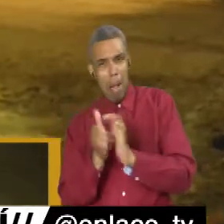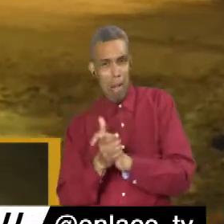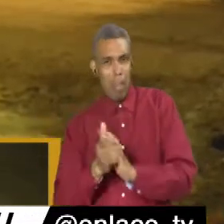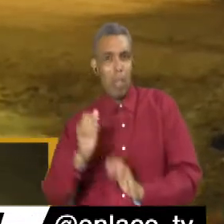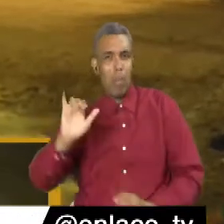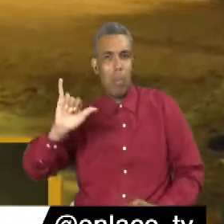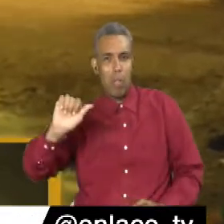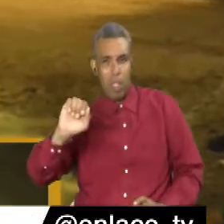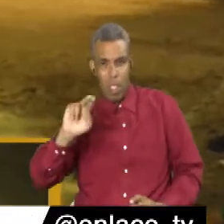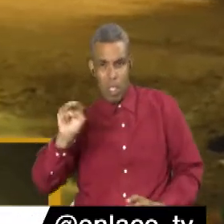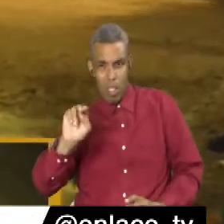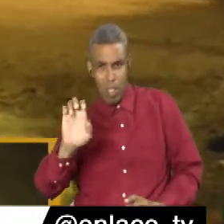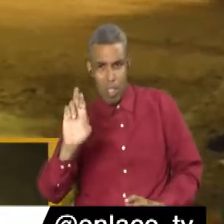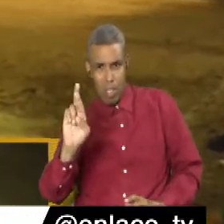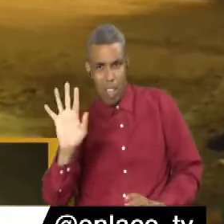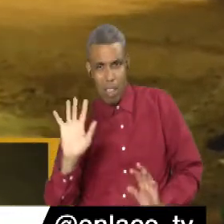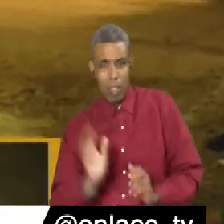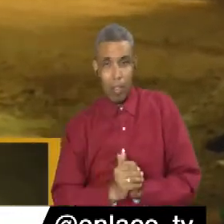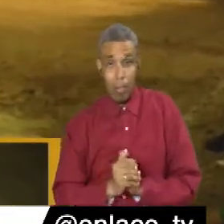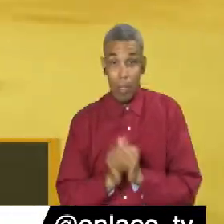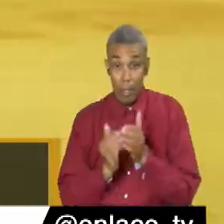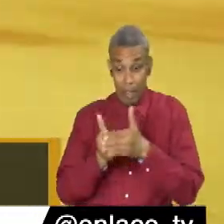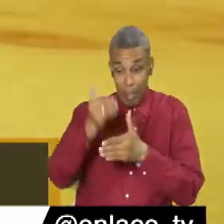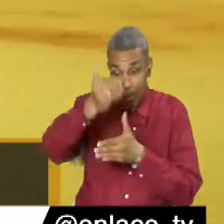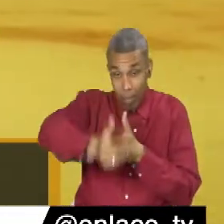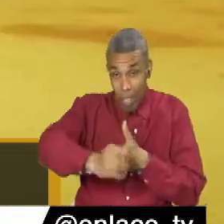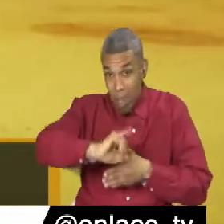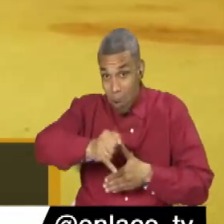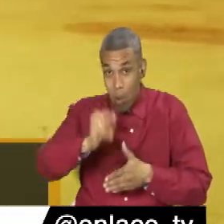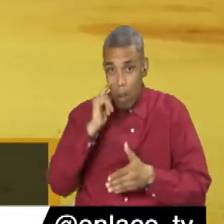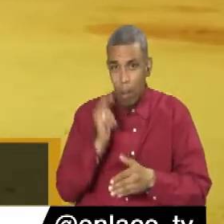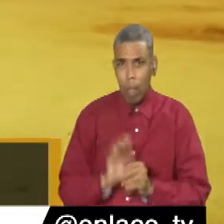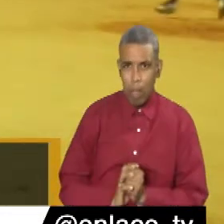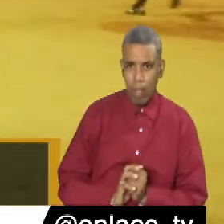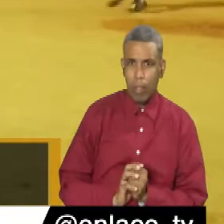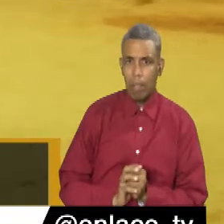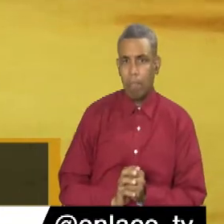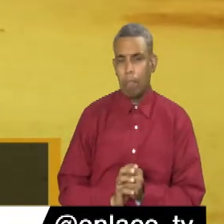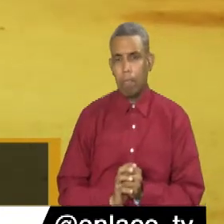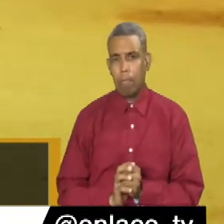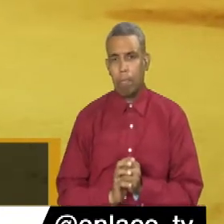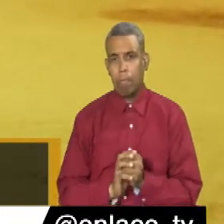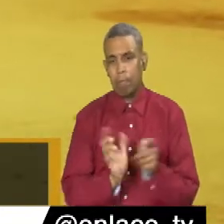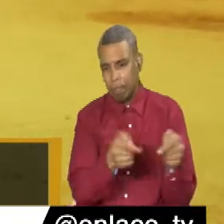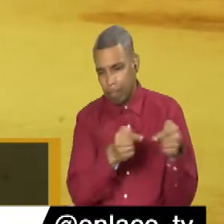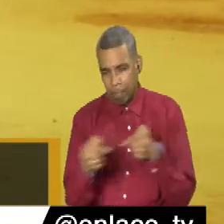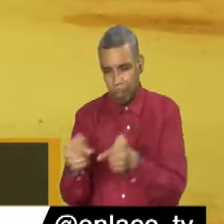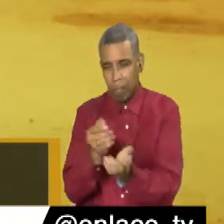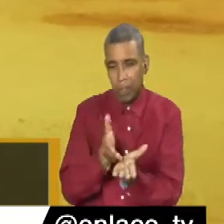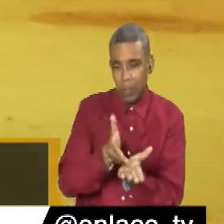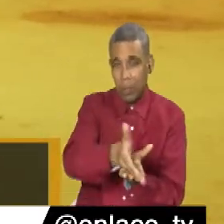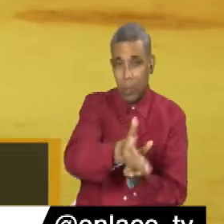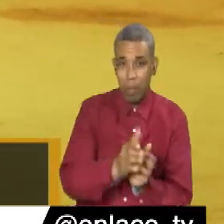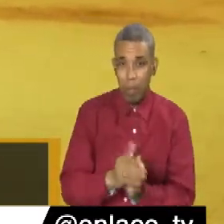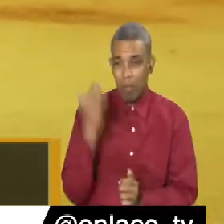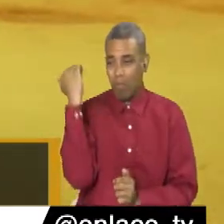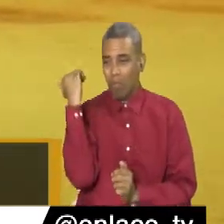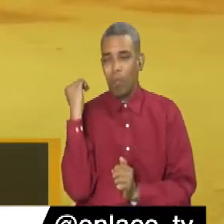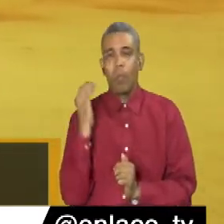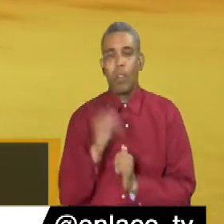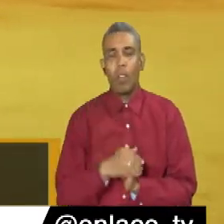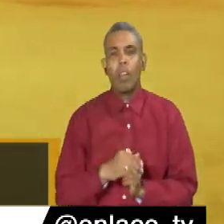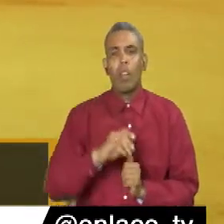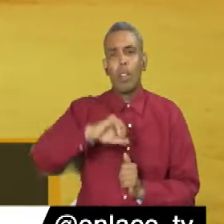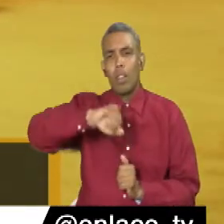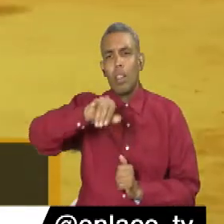jugarán de ida y vuelta a partir del próximo jueves. El día de ayer se enfrentaban Alestar y los amigos de Yacer, donde este último llevaba